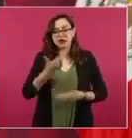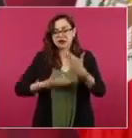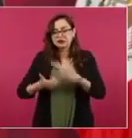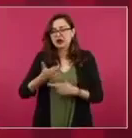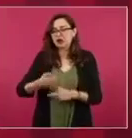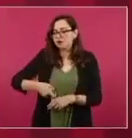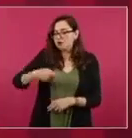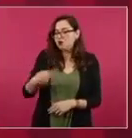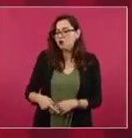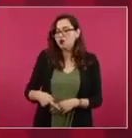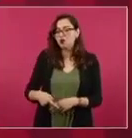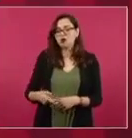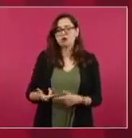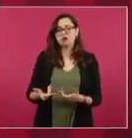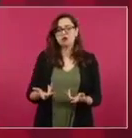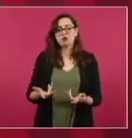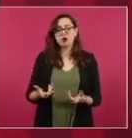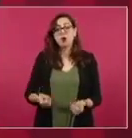O sea,